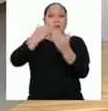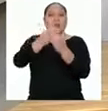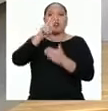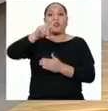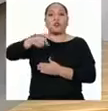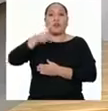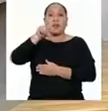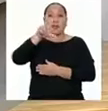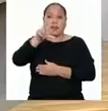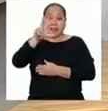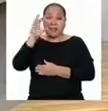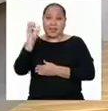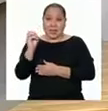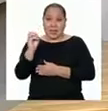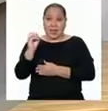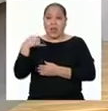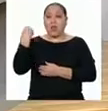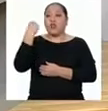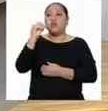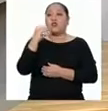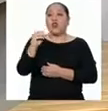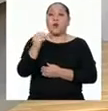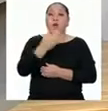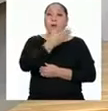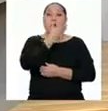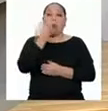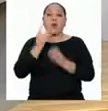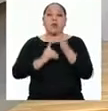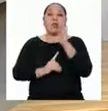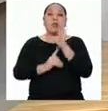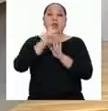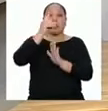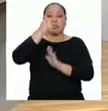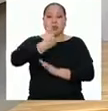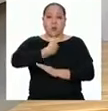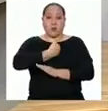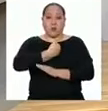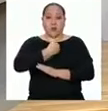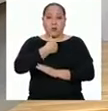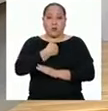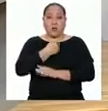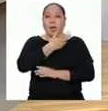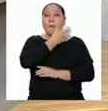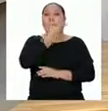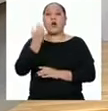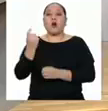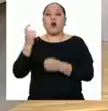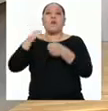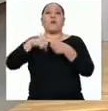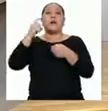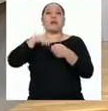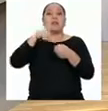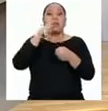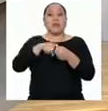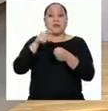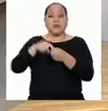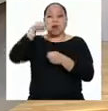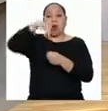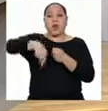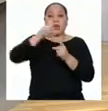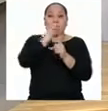y los jóvenes mejoremos nuestro desarrollo integral para una efectiva participación en